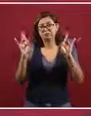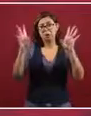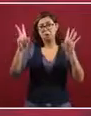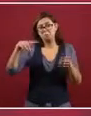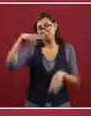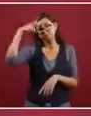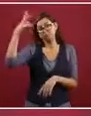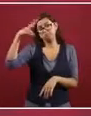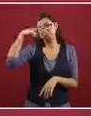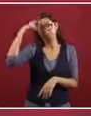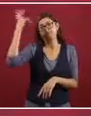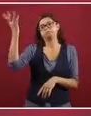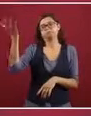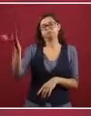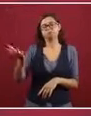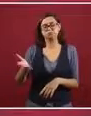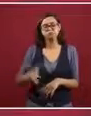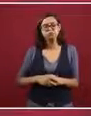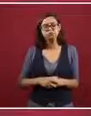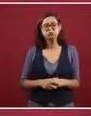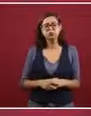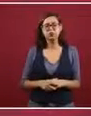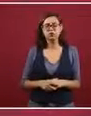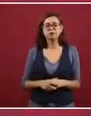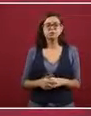parece indicar,